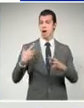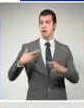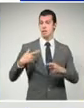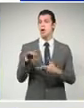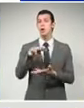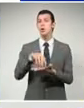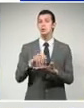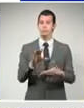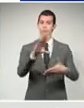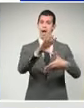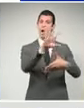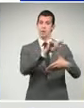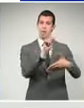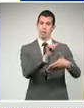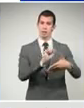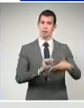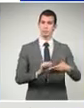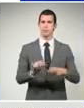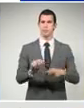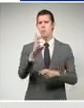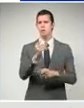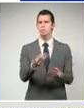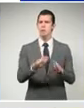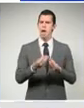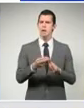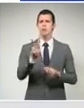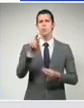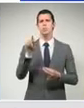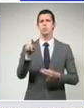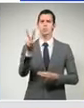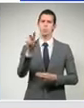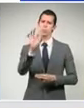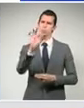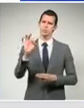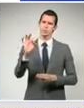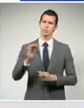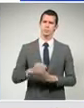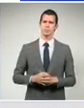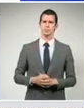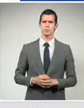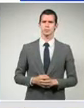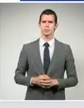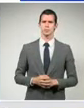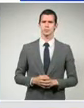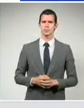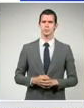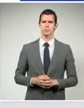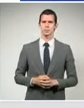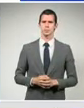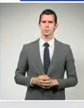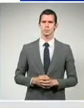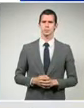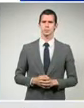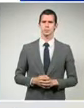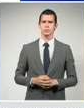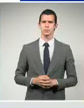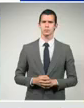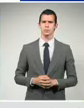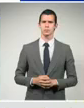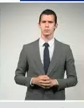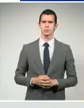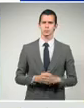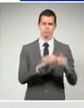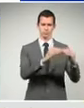día, el 2,2% de los reportados en el mundo, y después